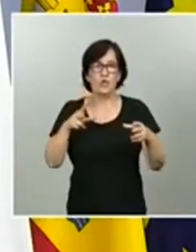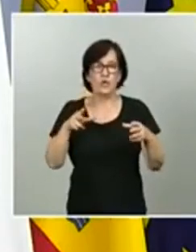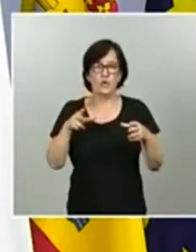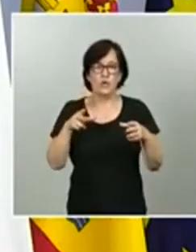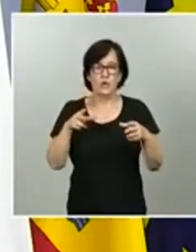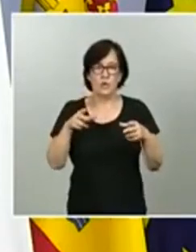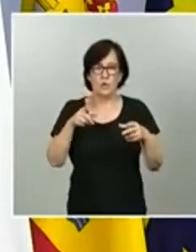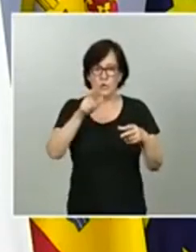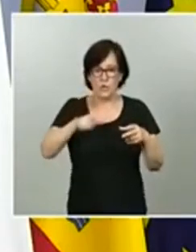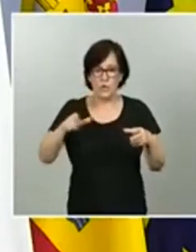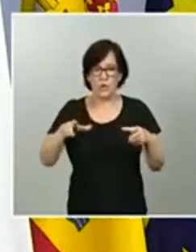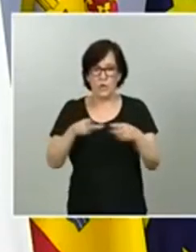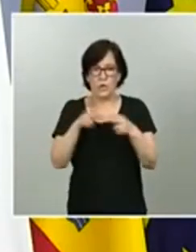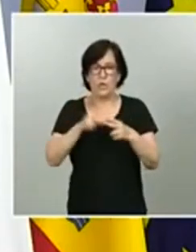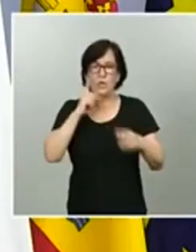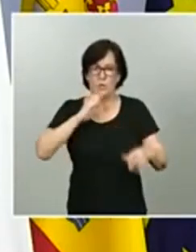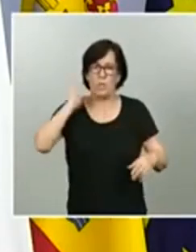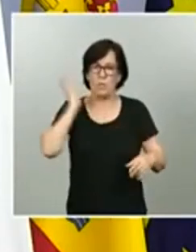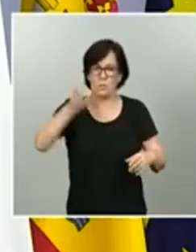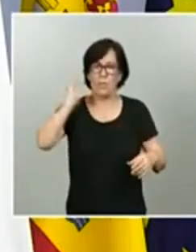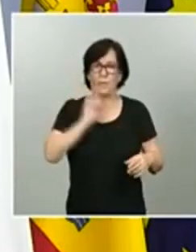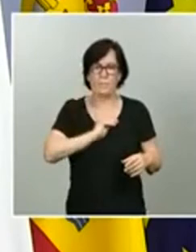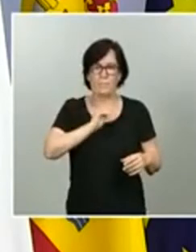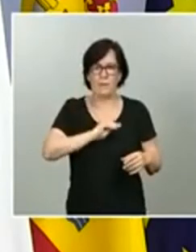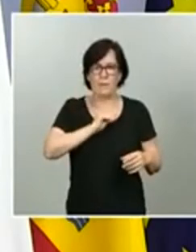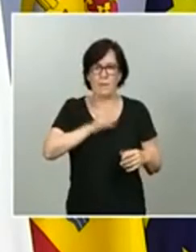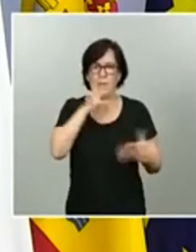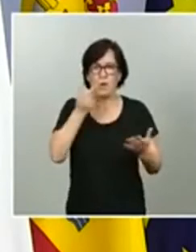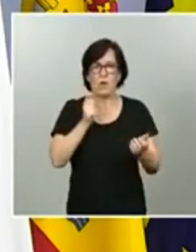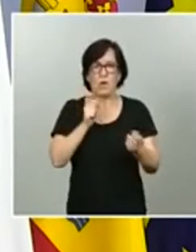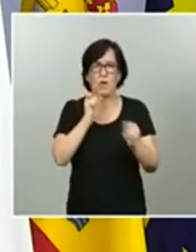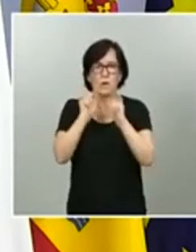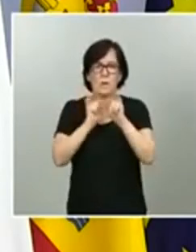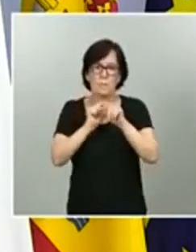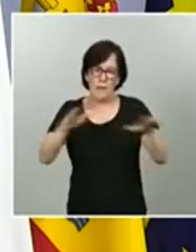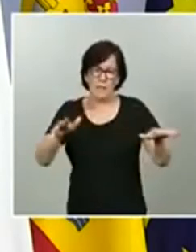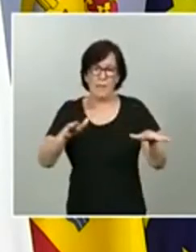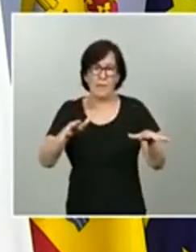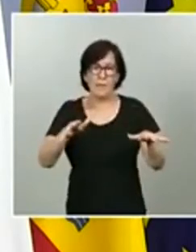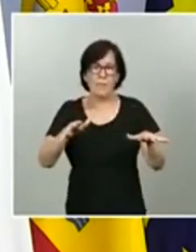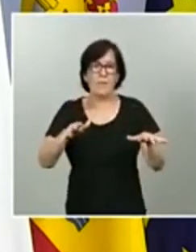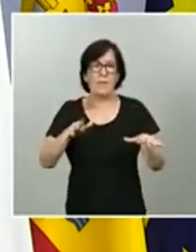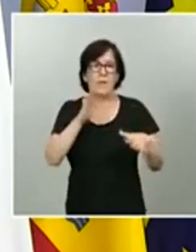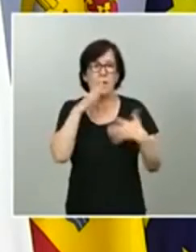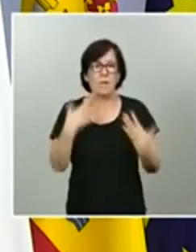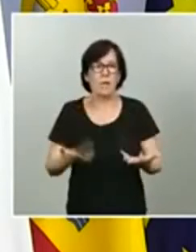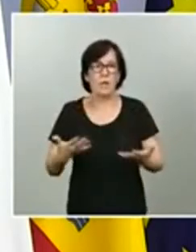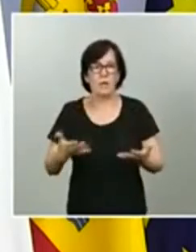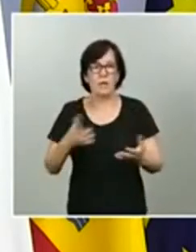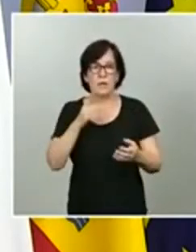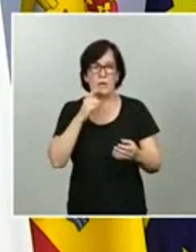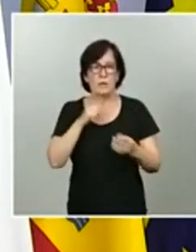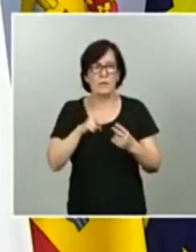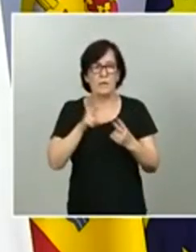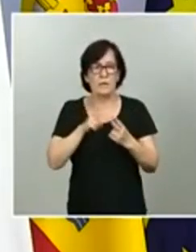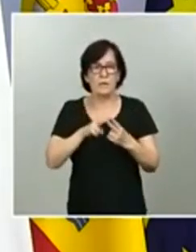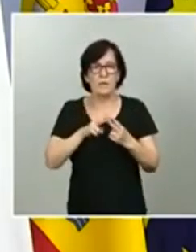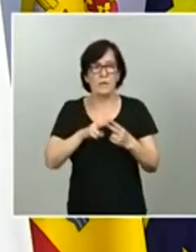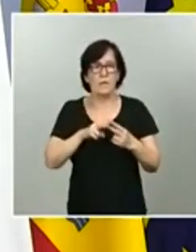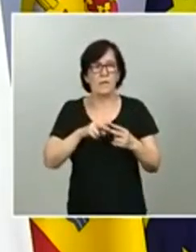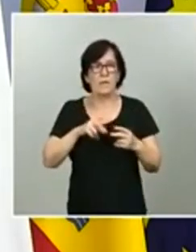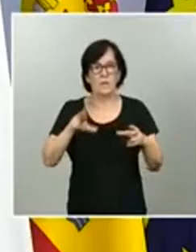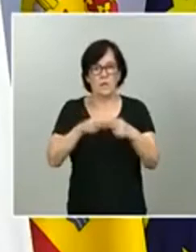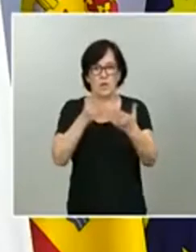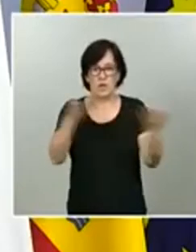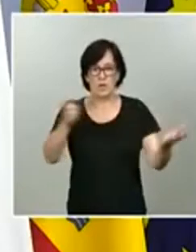muy golpeadas, duramente golpeadas por la pandemia del COVID, y a las cuales la sociedad italiana y la sociedad española, la